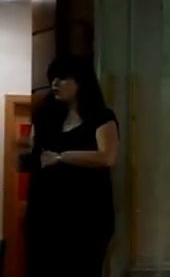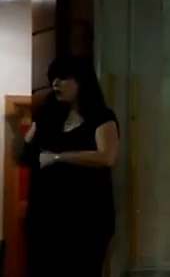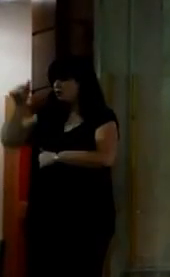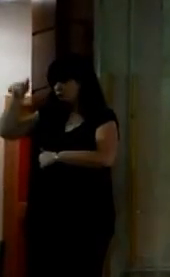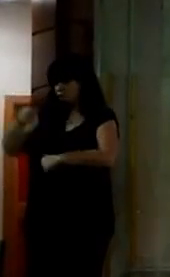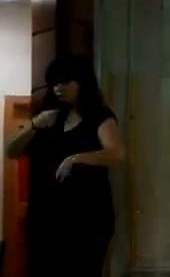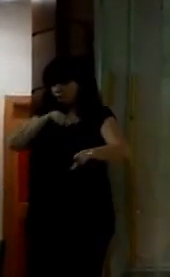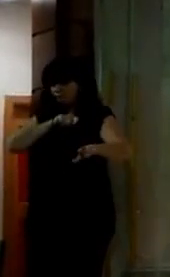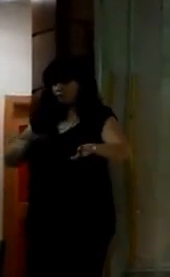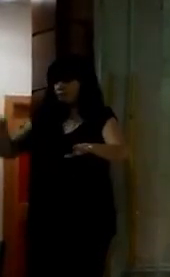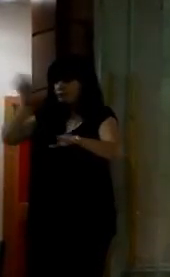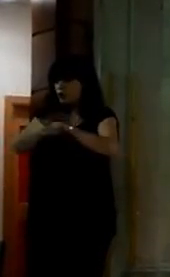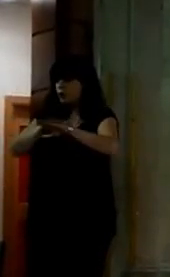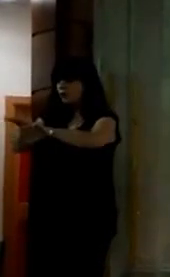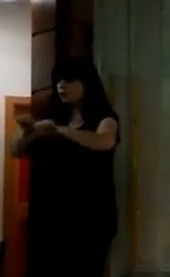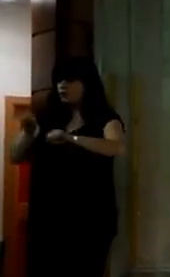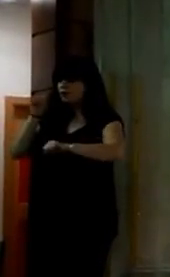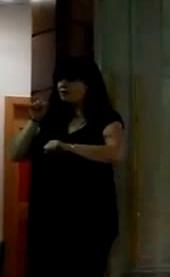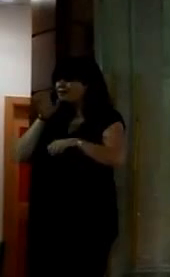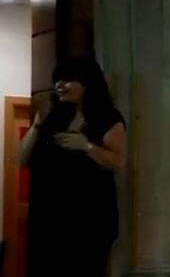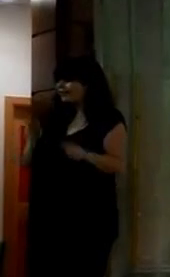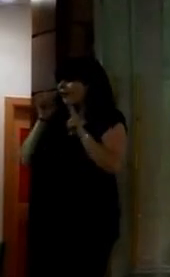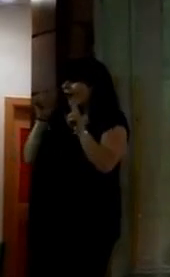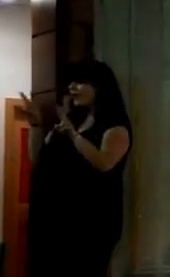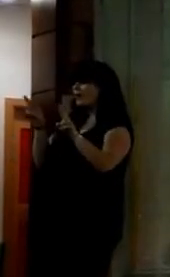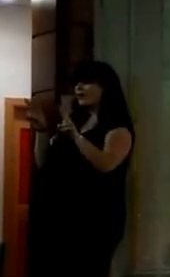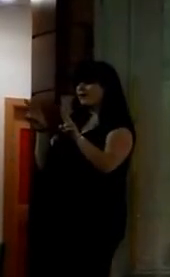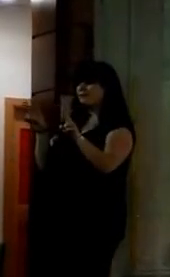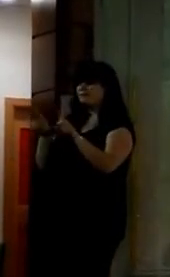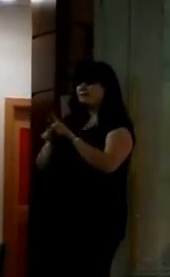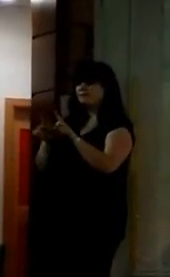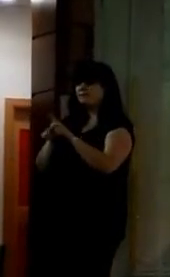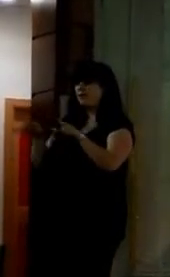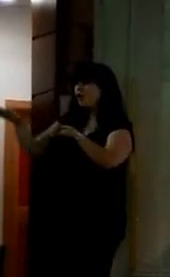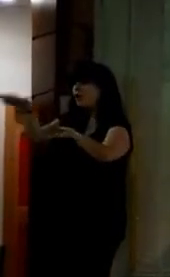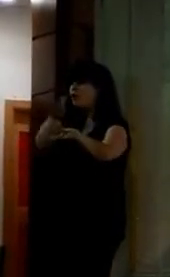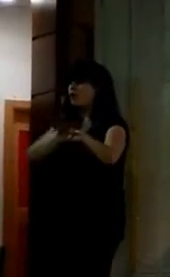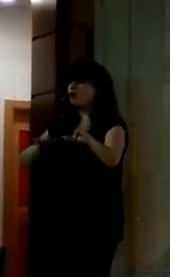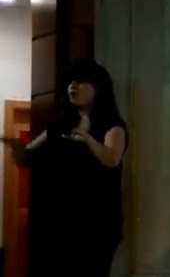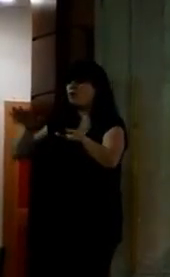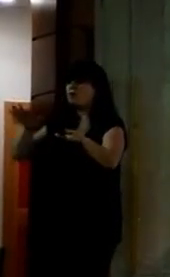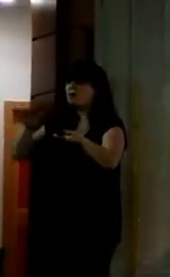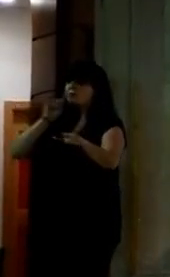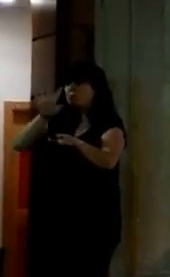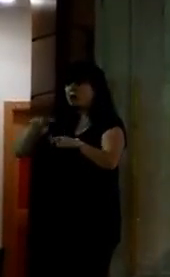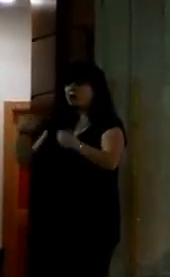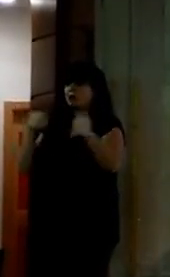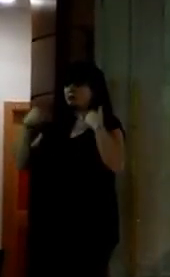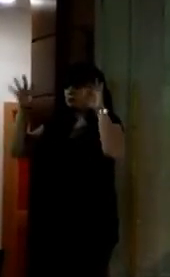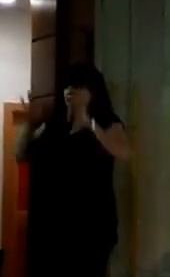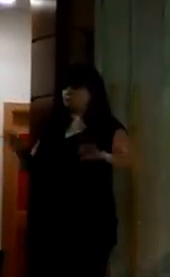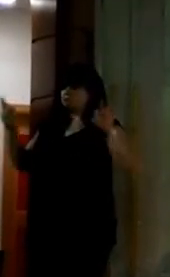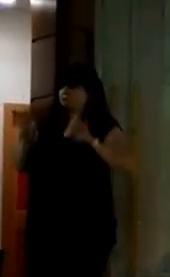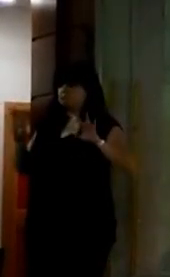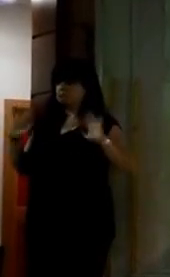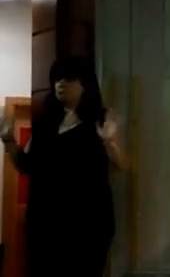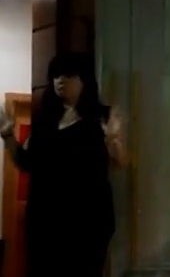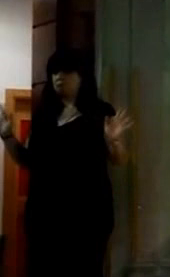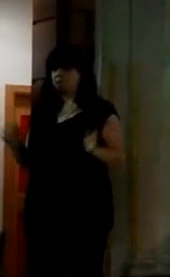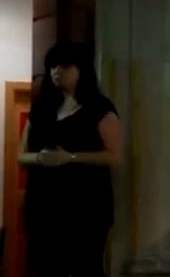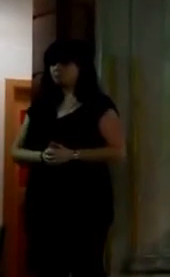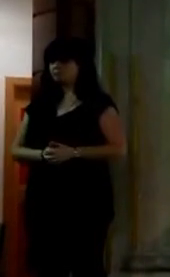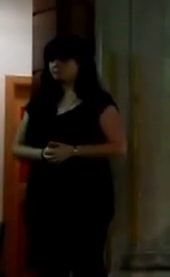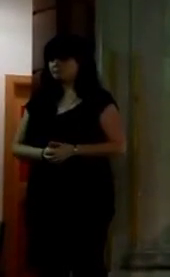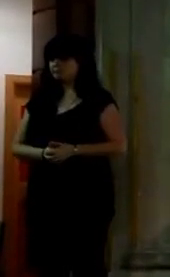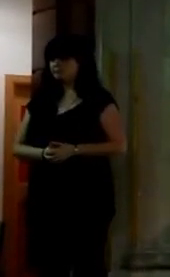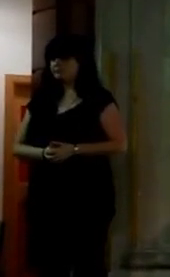en España e que agora parece que chegan a un lugar no que non tiveron ningún tipo de responsabilidade neste